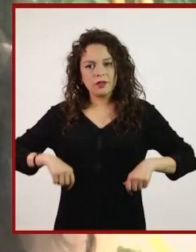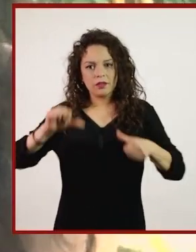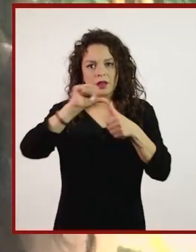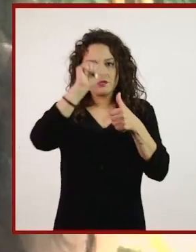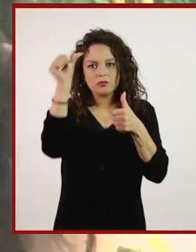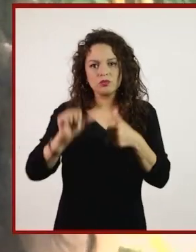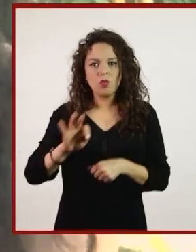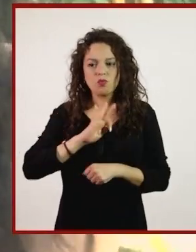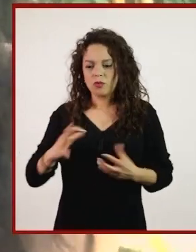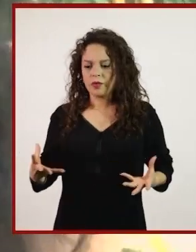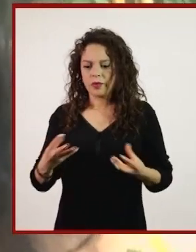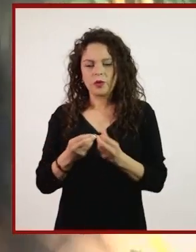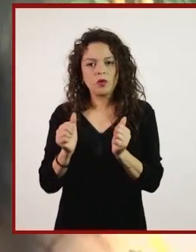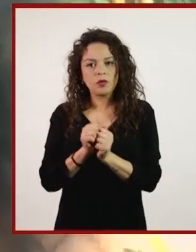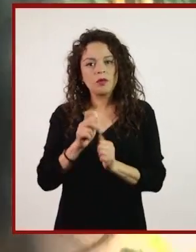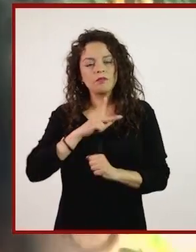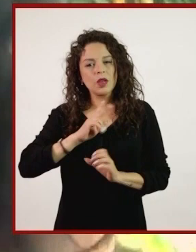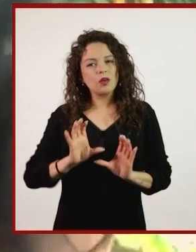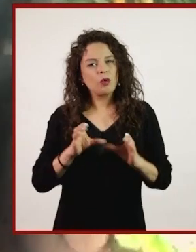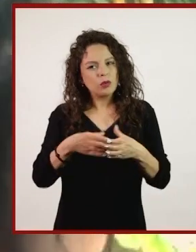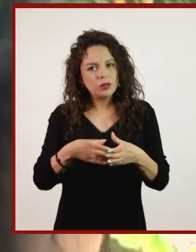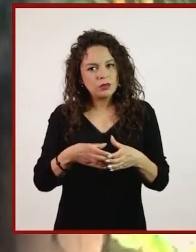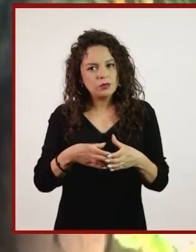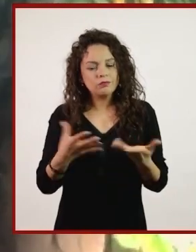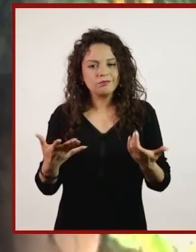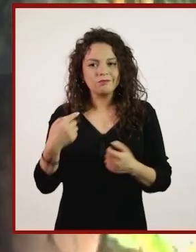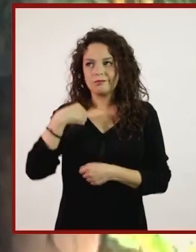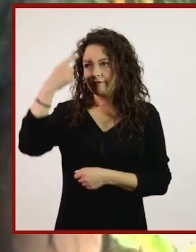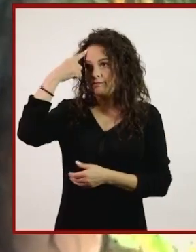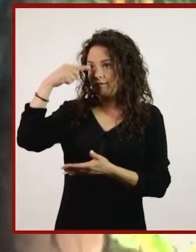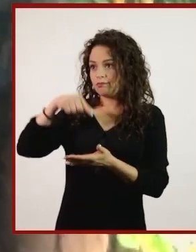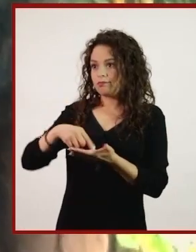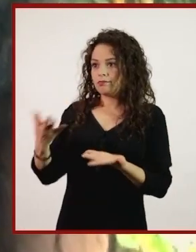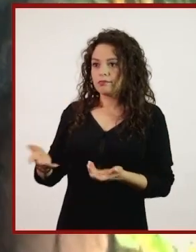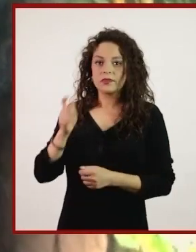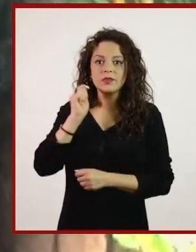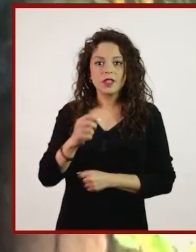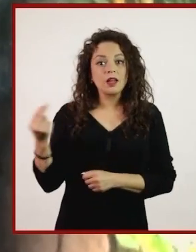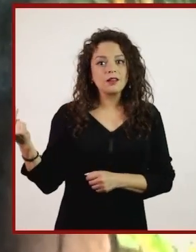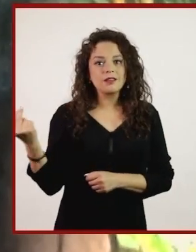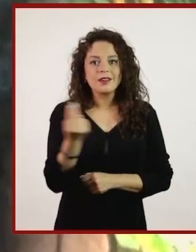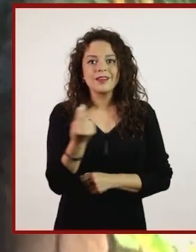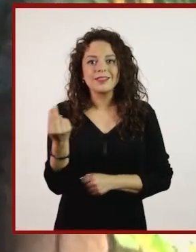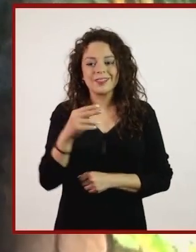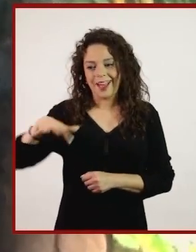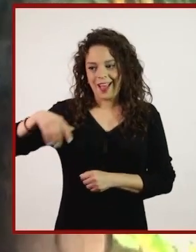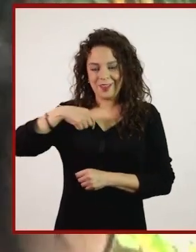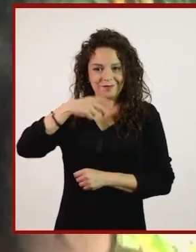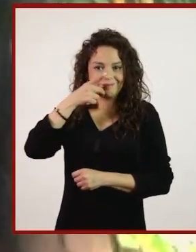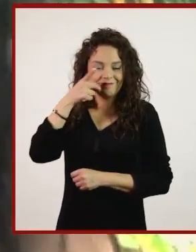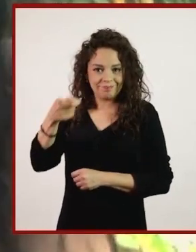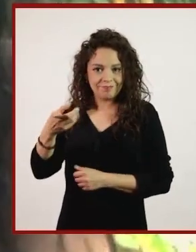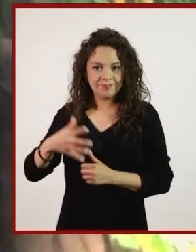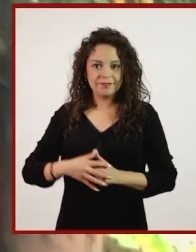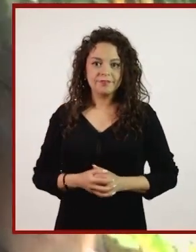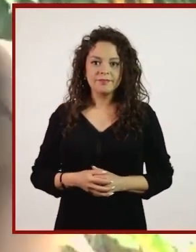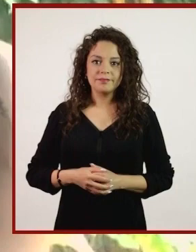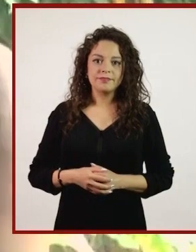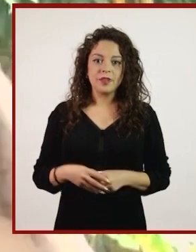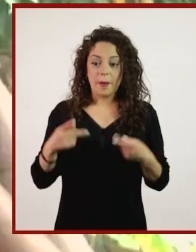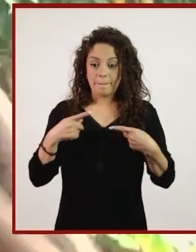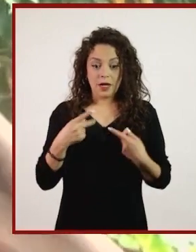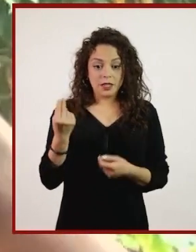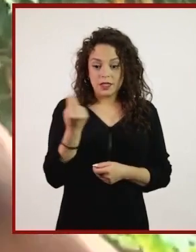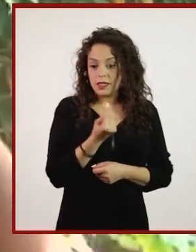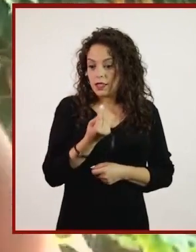acción artística que involucre a mi comunidad? Creo que, como lo platicábamos hace rato, creo que parte de una necesidad, ¿no? Al